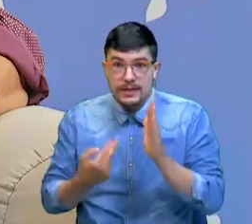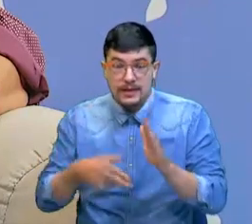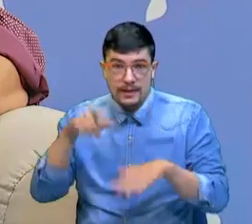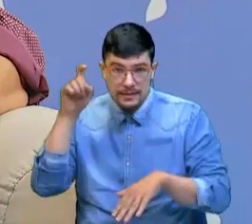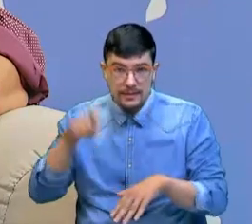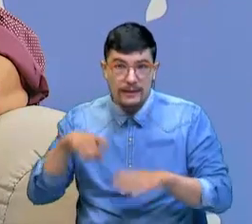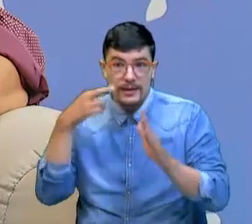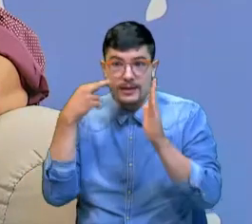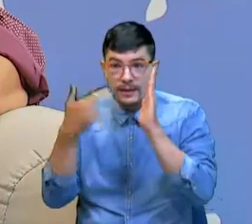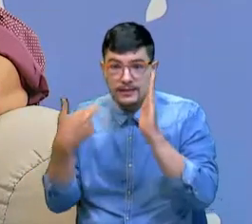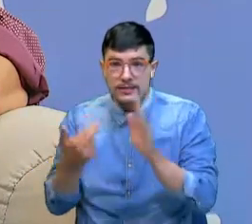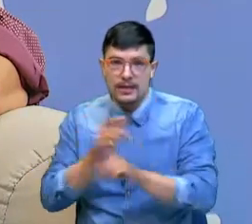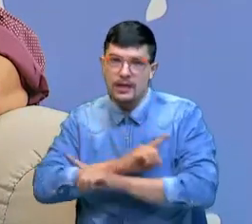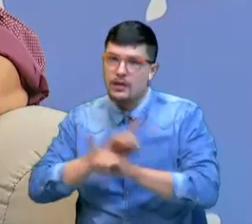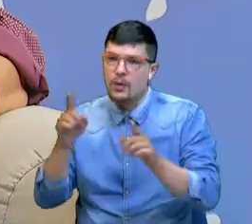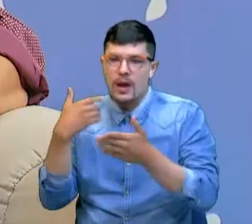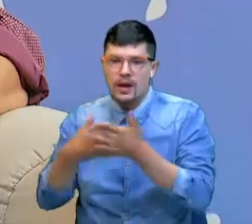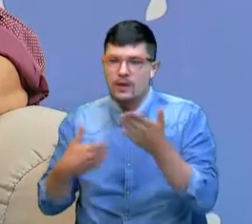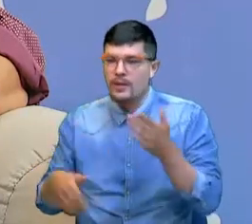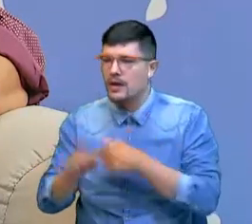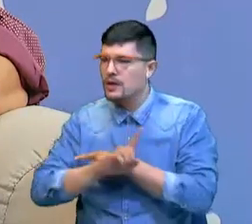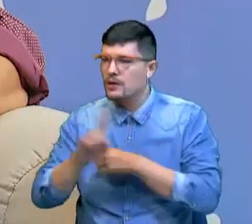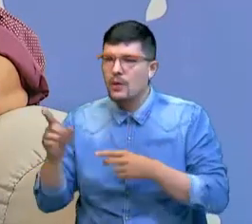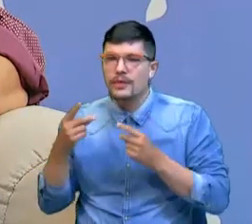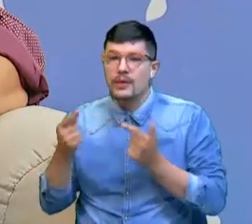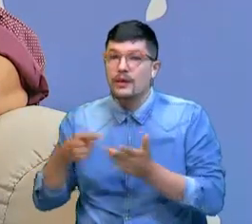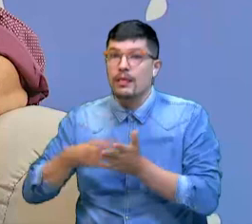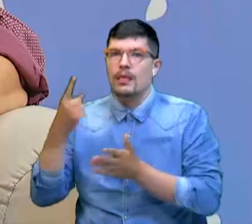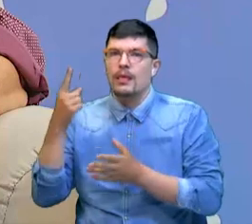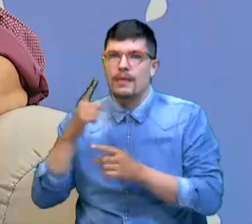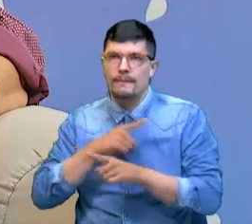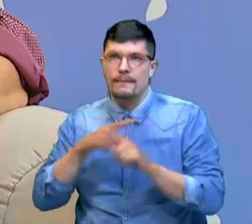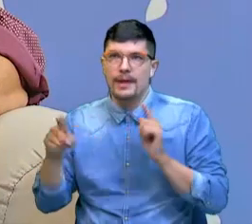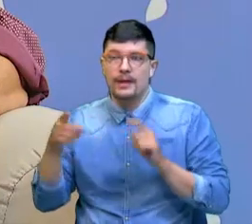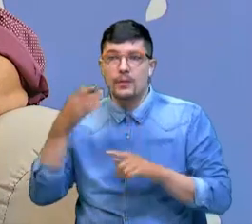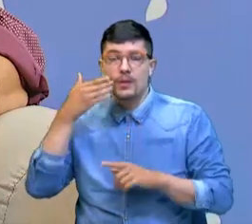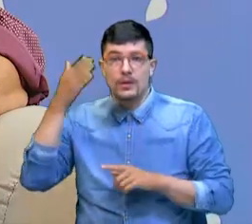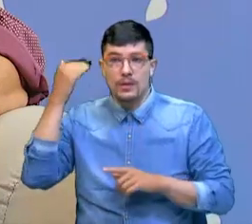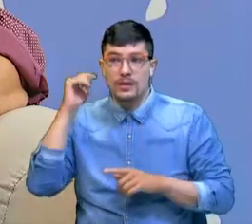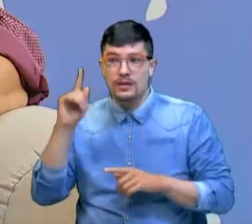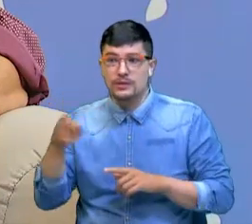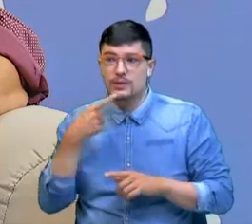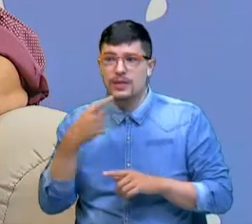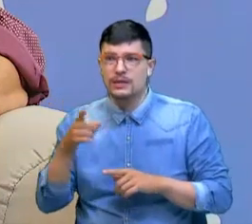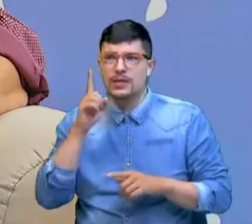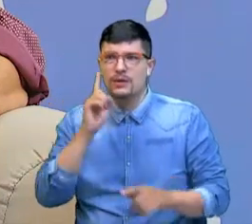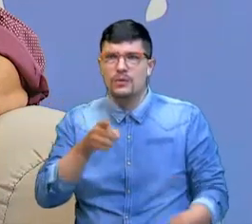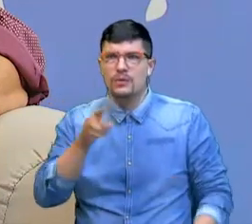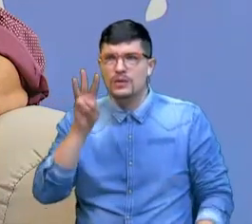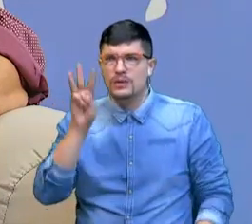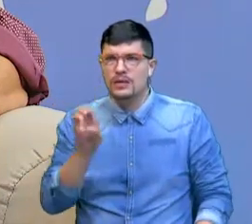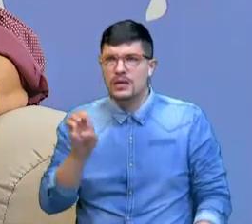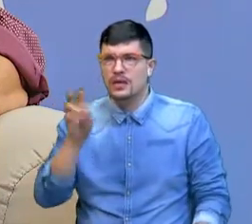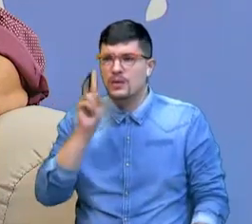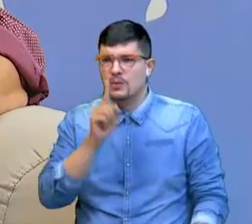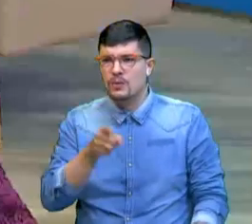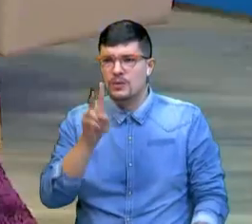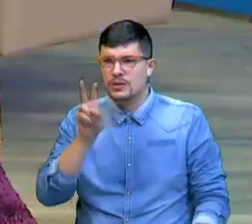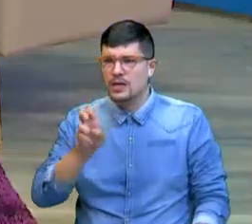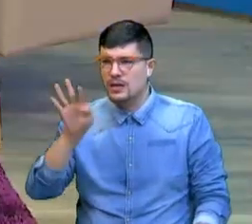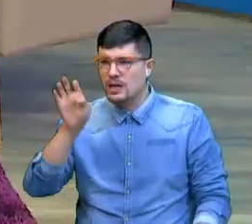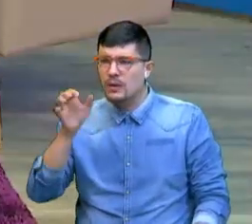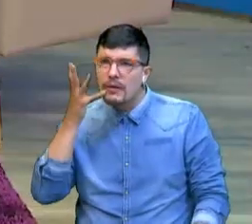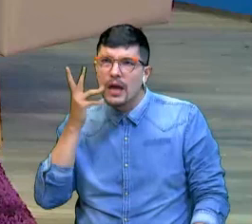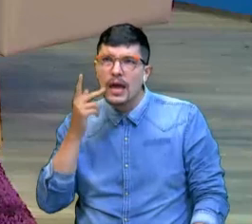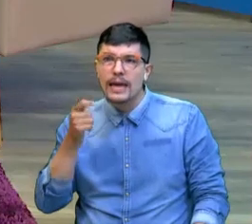a argumentar que no se dio la inmediatez, porque estamos hablando aquí de 179 días, casi